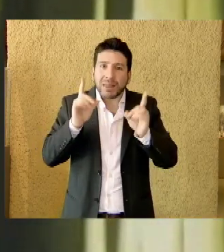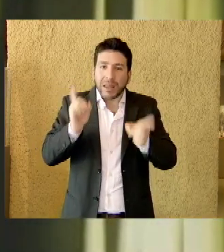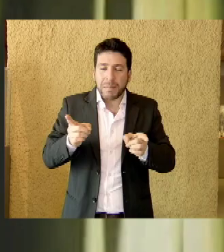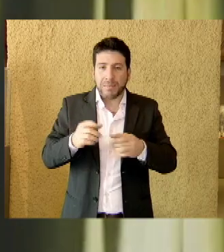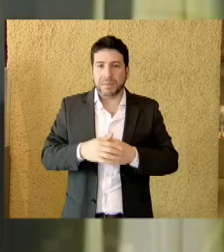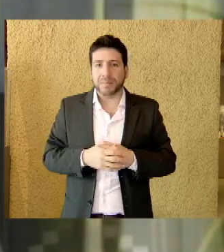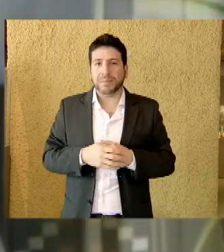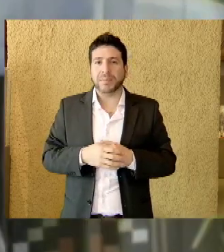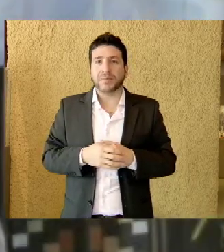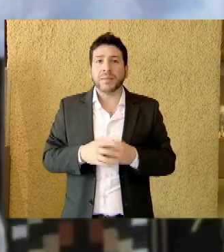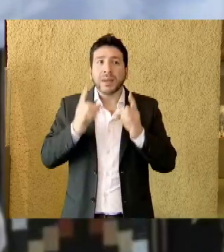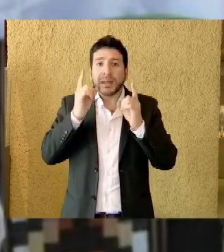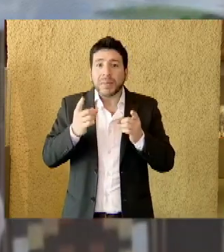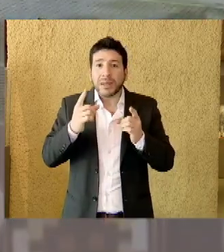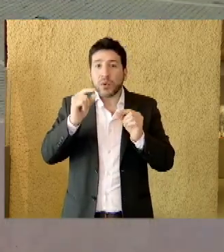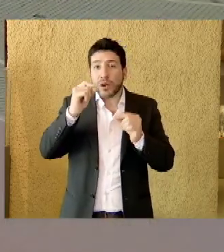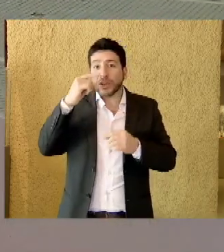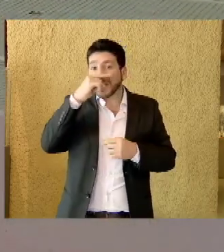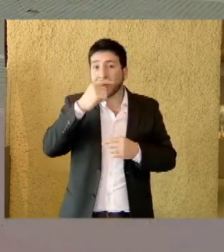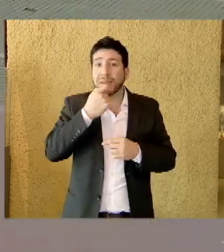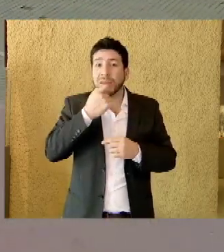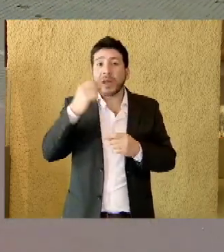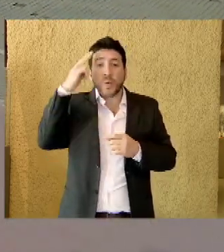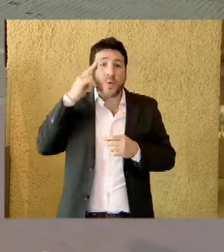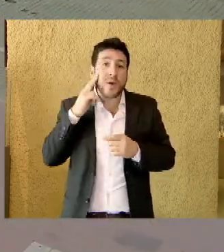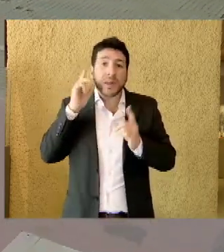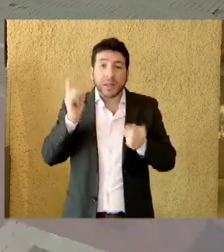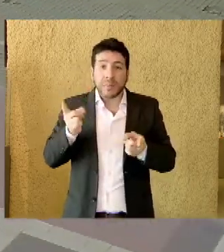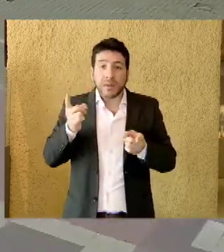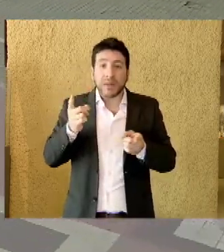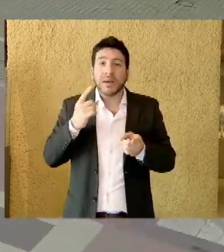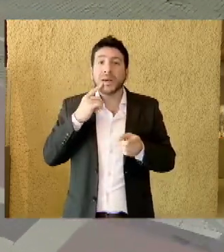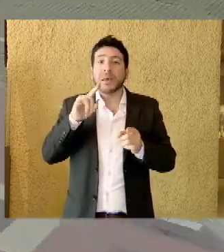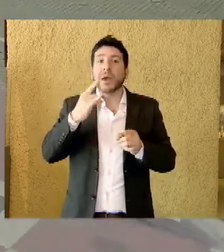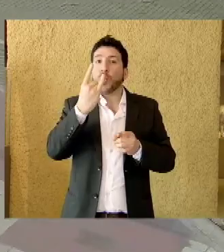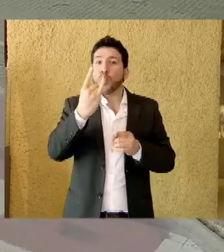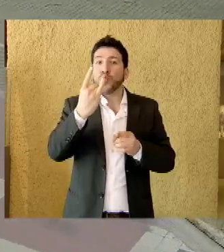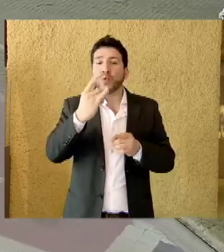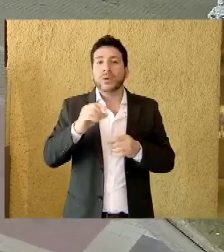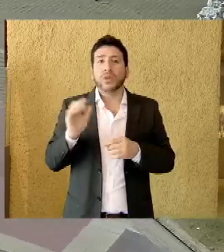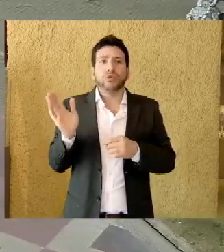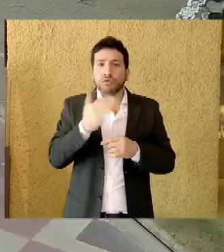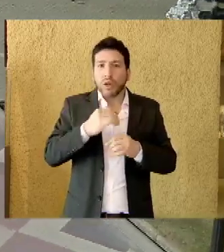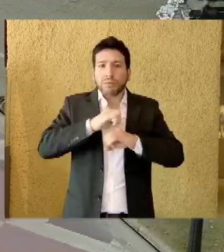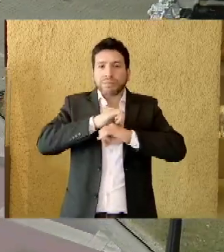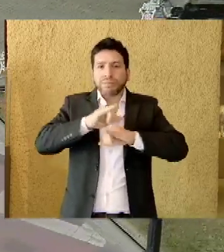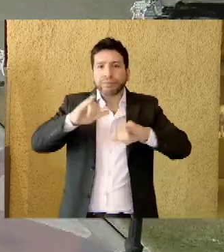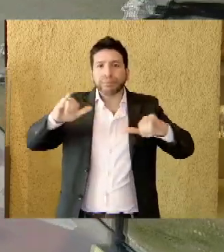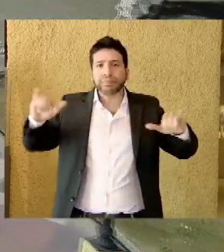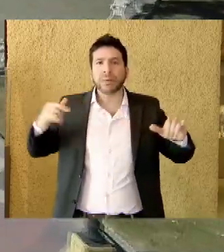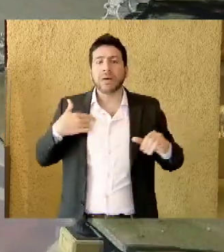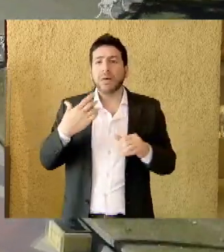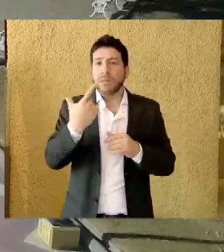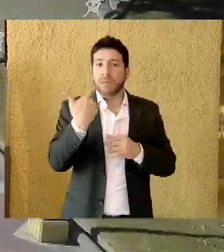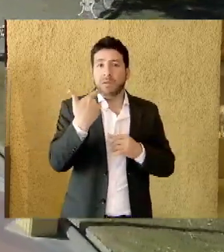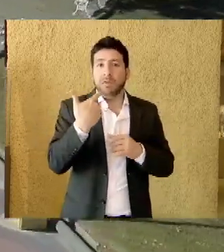10. También estamos en Canal 7 Mendoza, Canal 9 Televida y Señal U. Son todas las señales televisivas que van tomando